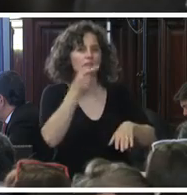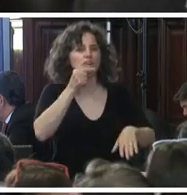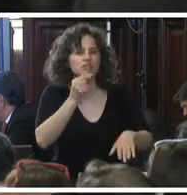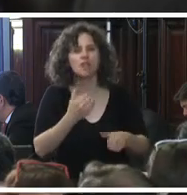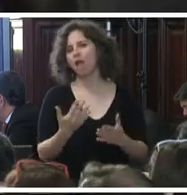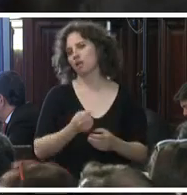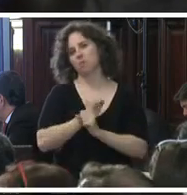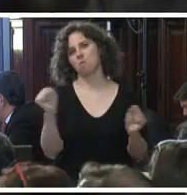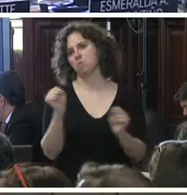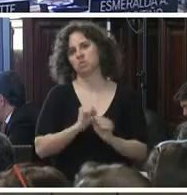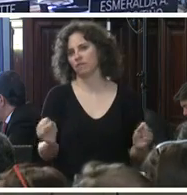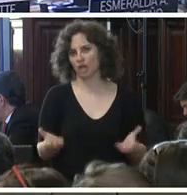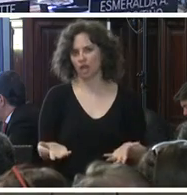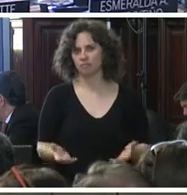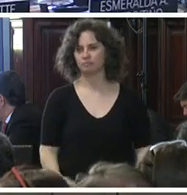policía